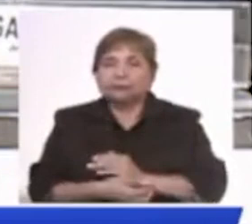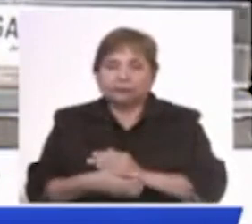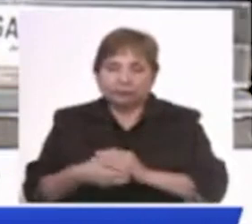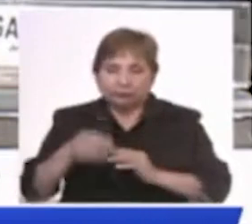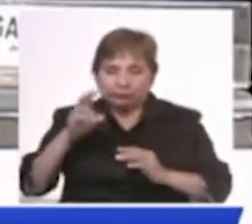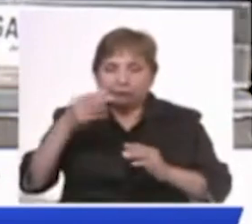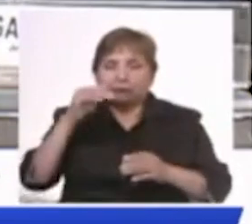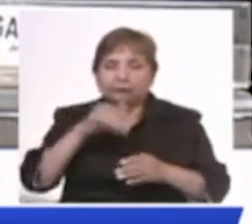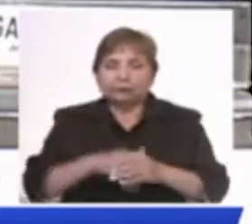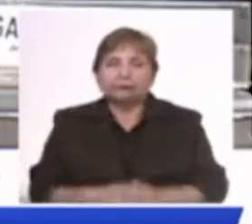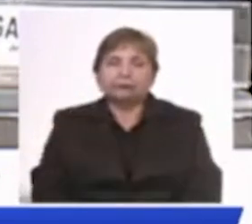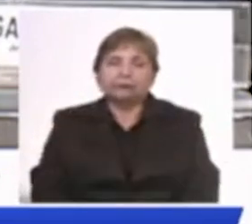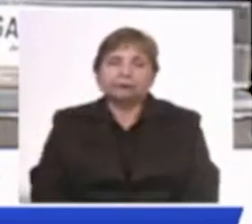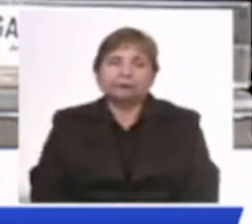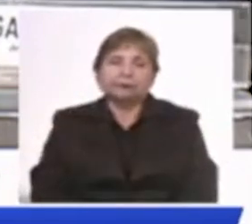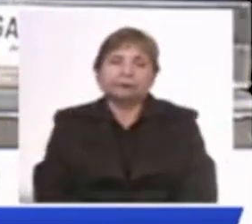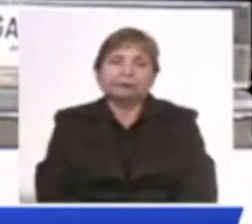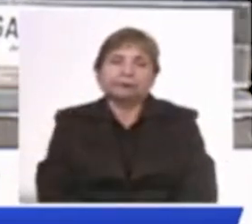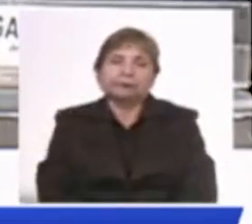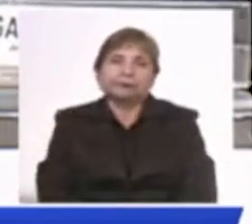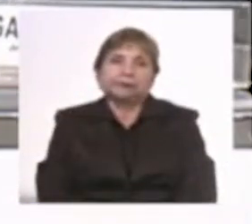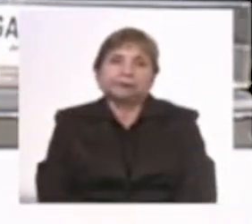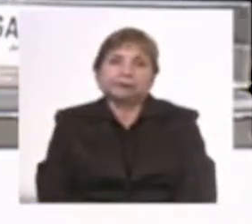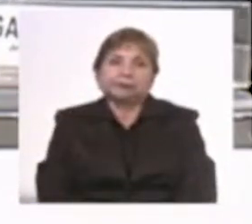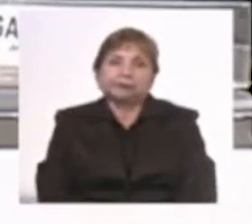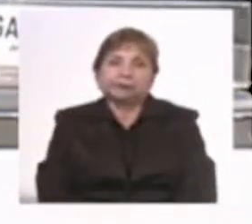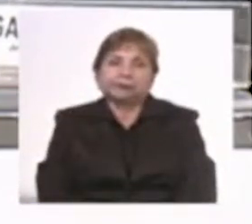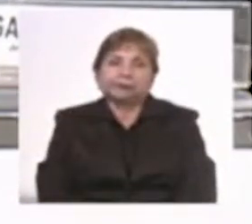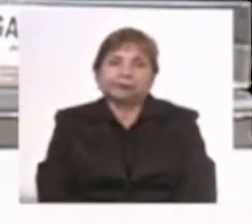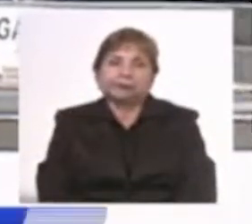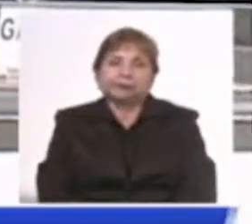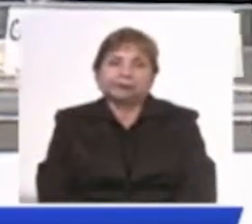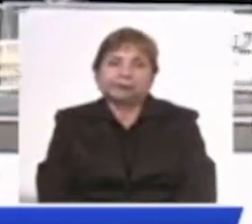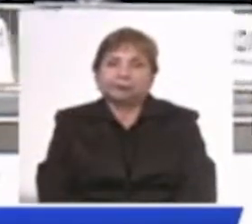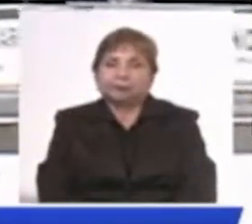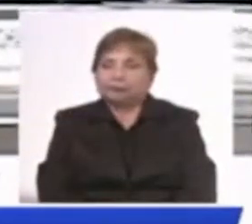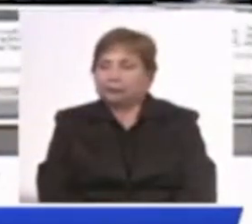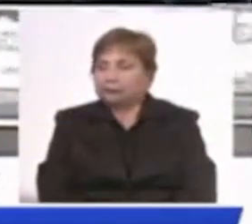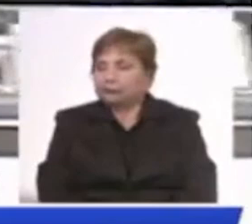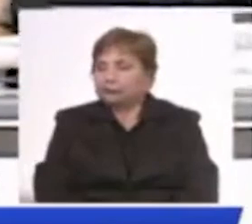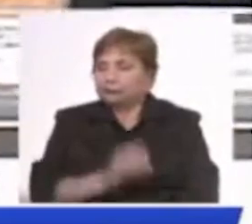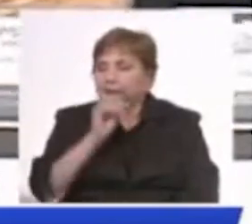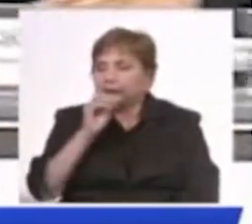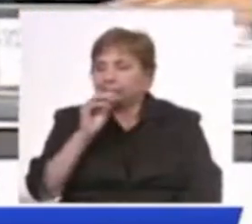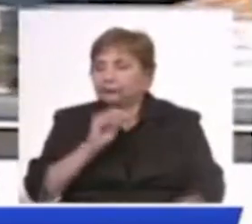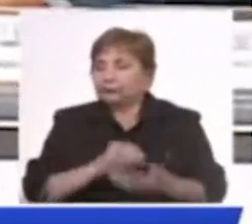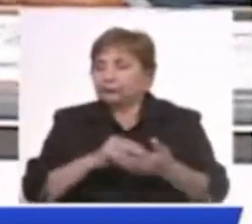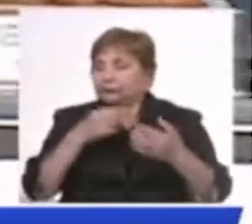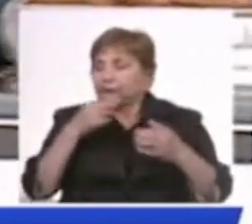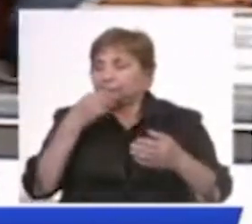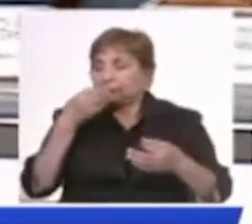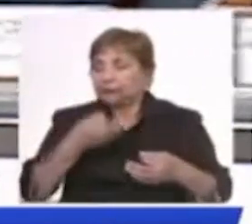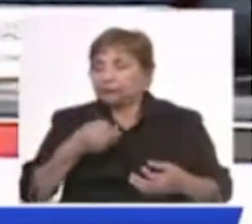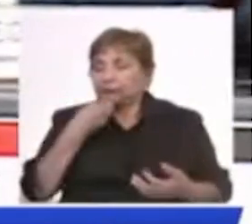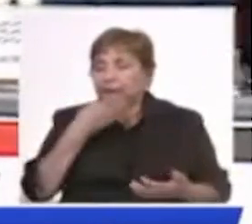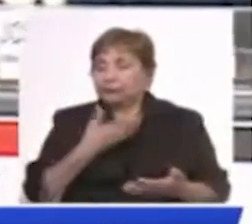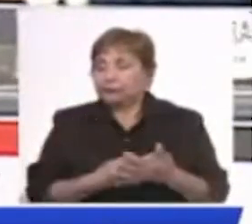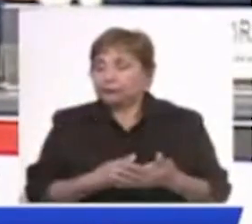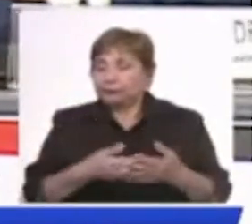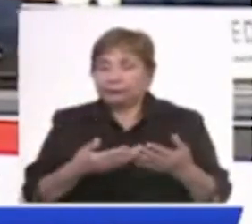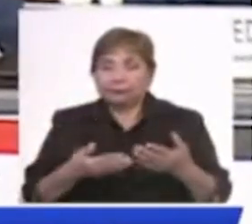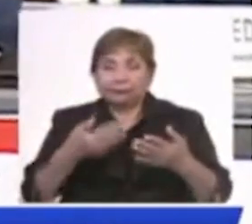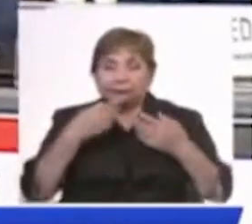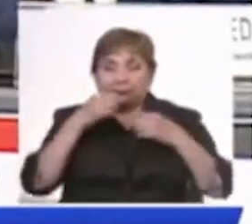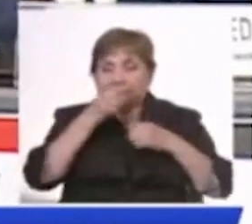segunda convocatoria. Sí, además, si me permiten, si bien es cierto, en